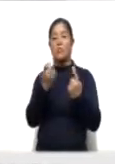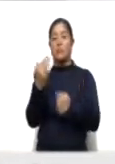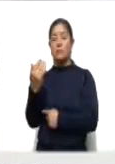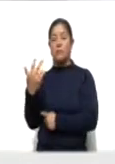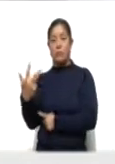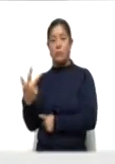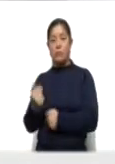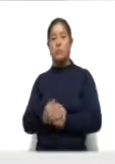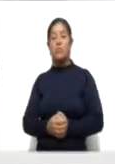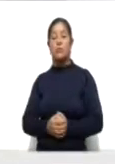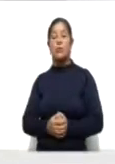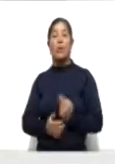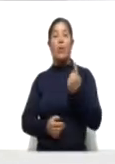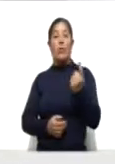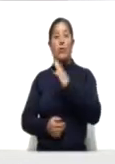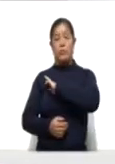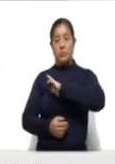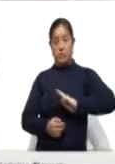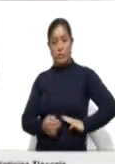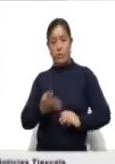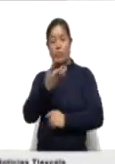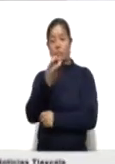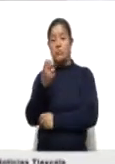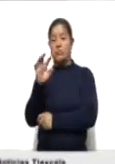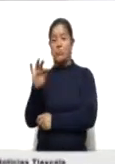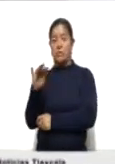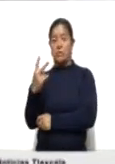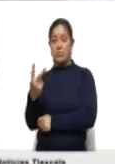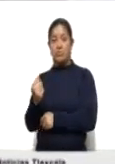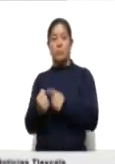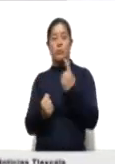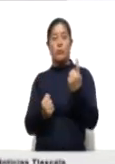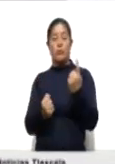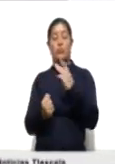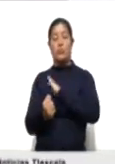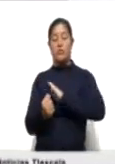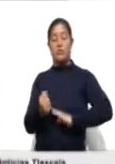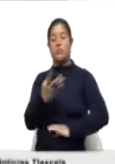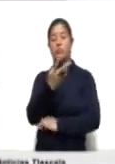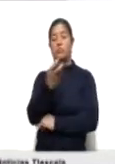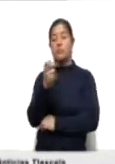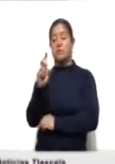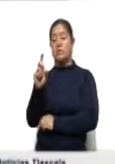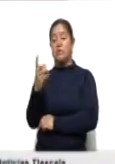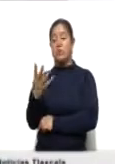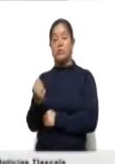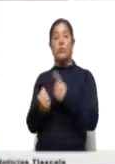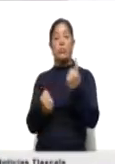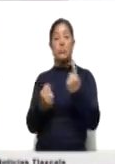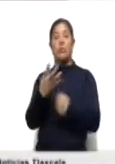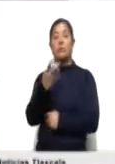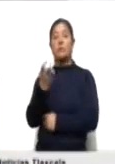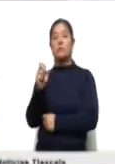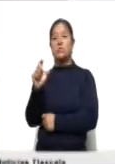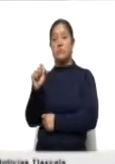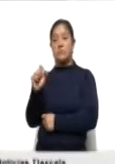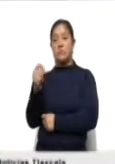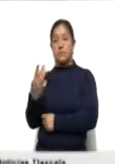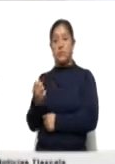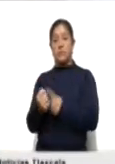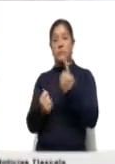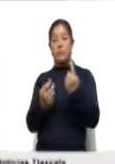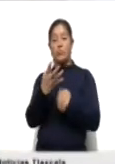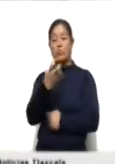Totolaj 458, Tetla 442, Papalotla 434, Panotla 423,